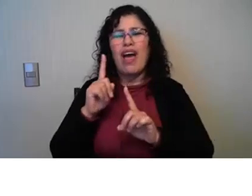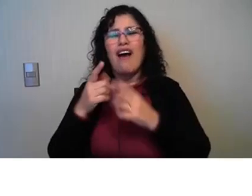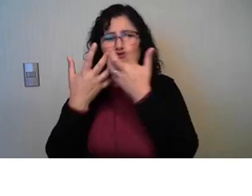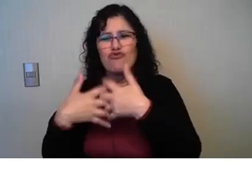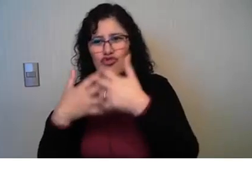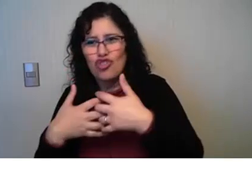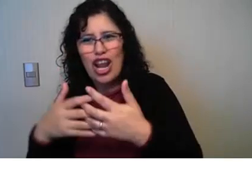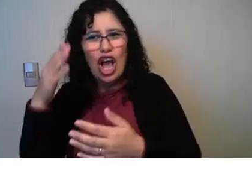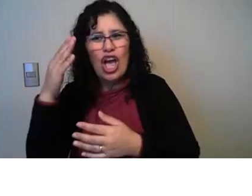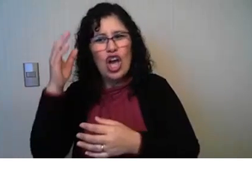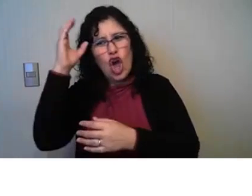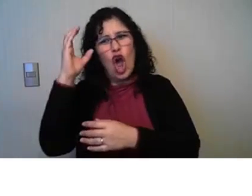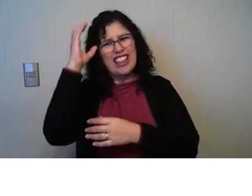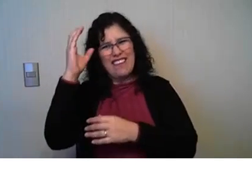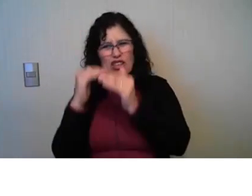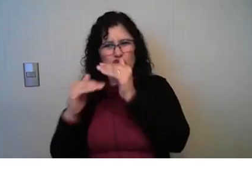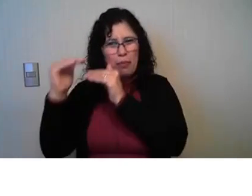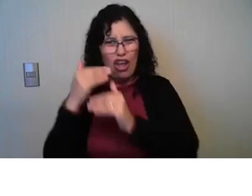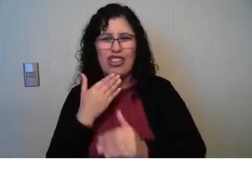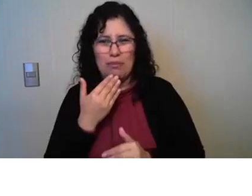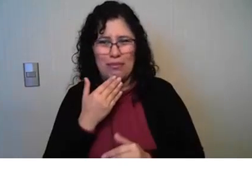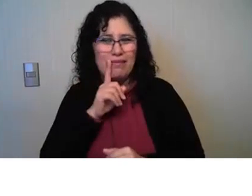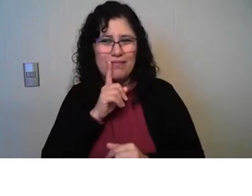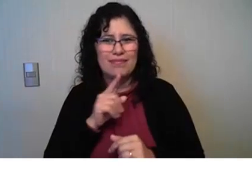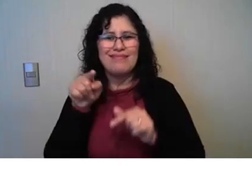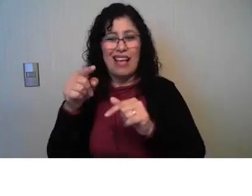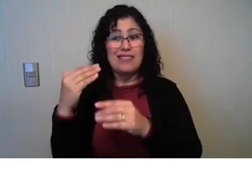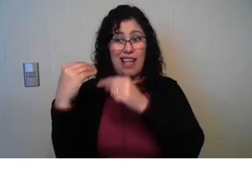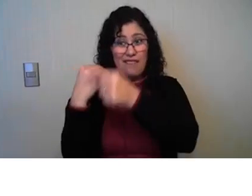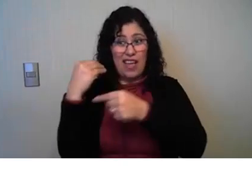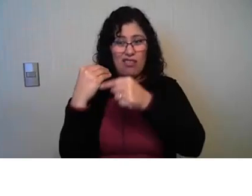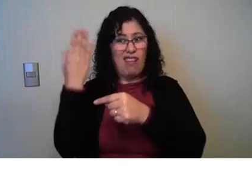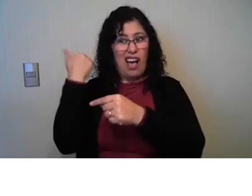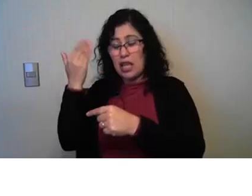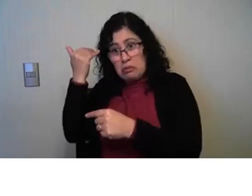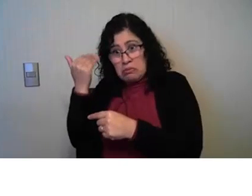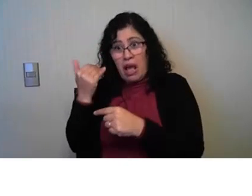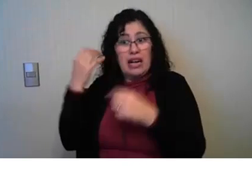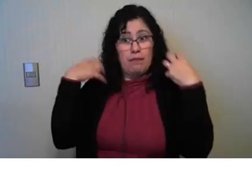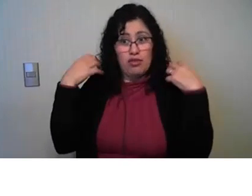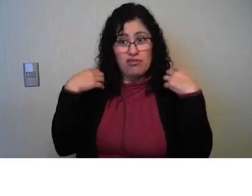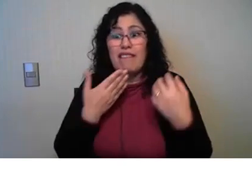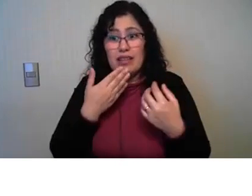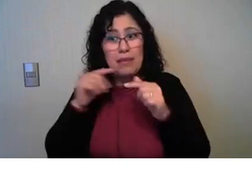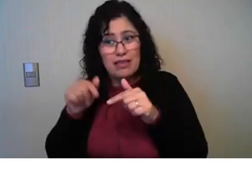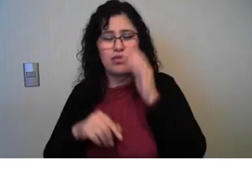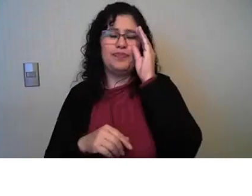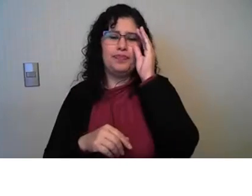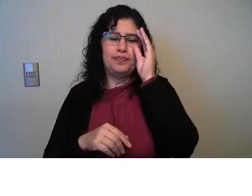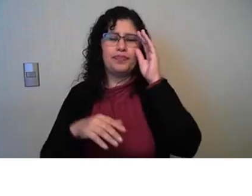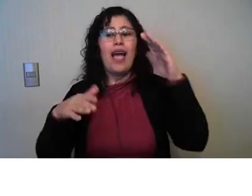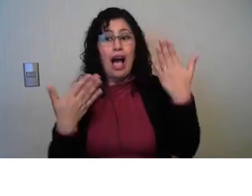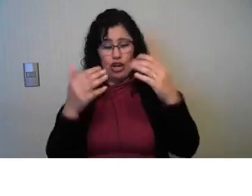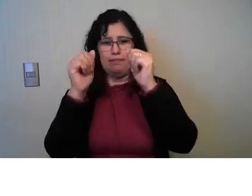Ahora, una de las características también del cerebelo es que una alteración en el hemisferio cerebeloso